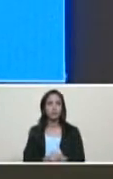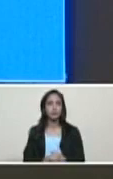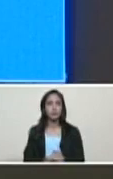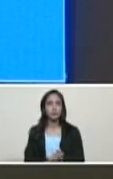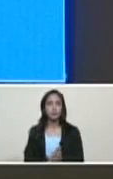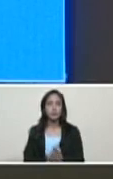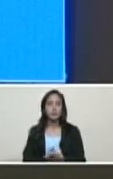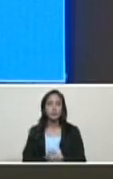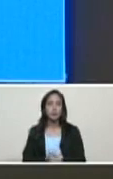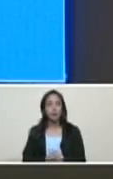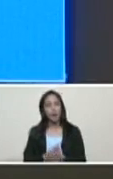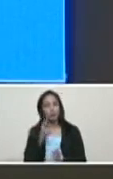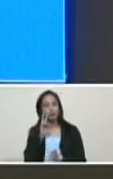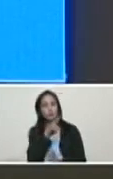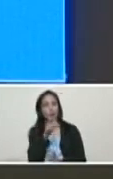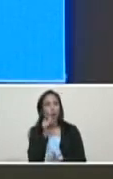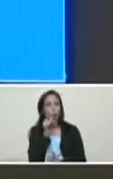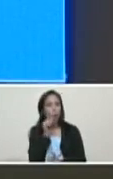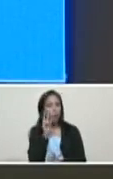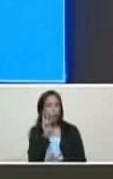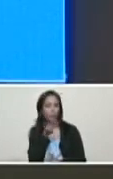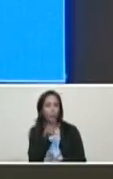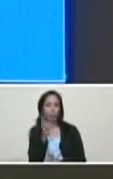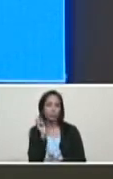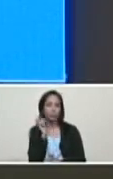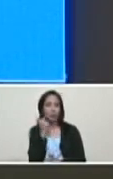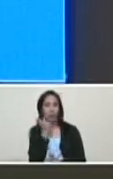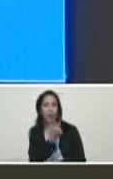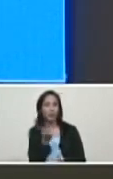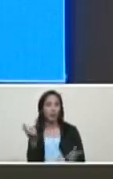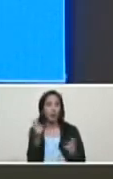cuando había aquel hombre flaco,